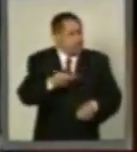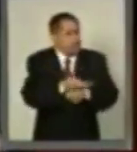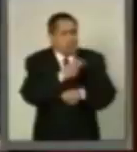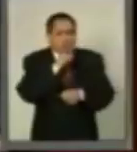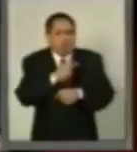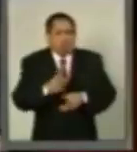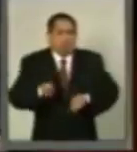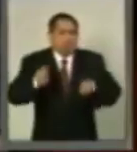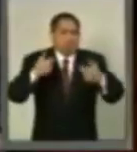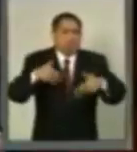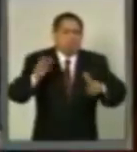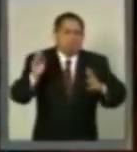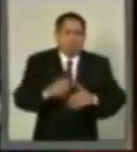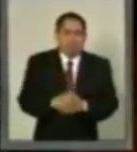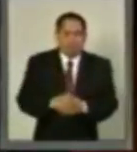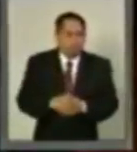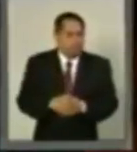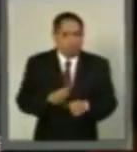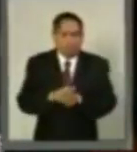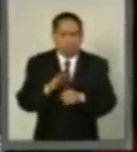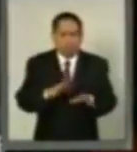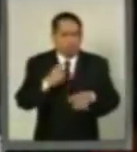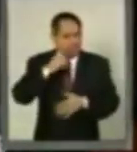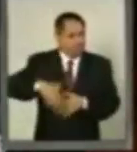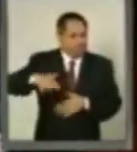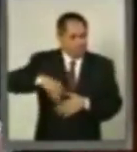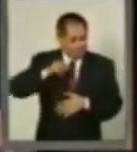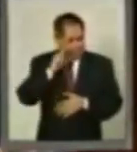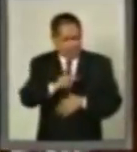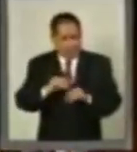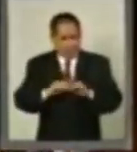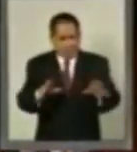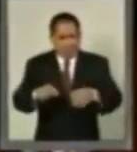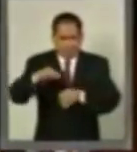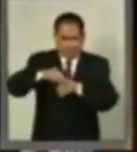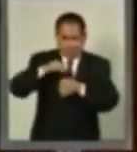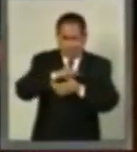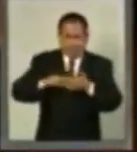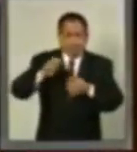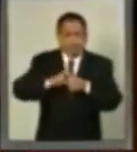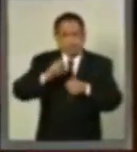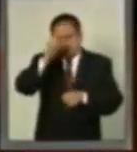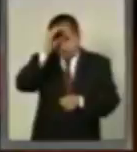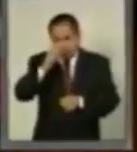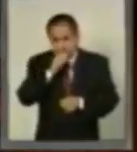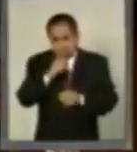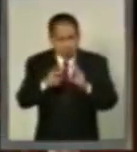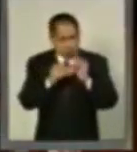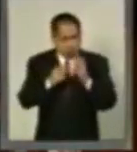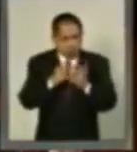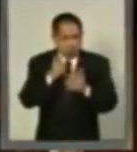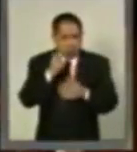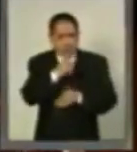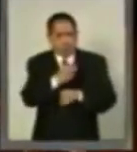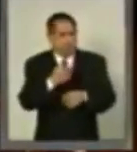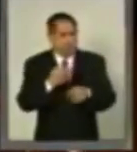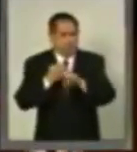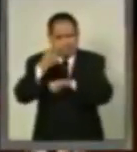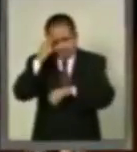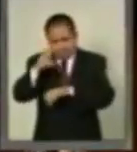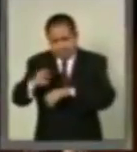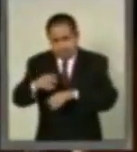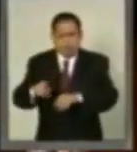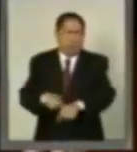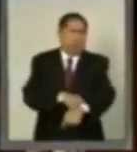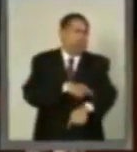impunidad. Y ahí está el caso más reciente, las elecciones en Coahuila. No quiero referirme a las del Estado de México, que nos